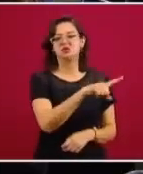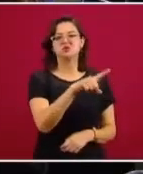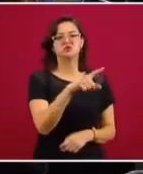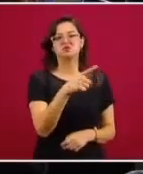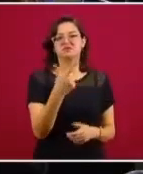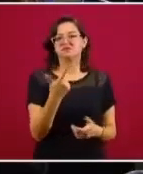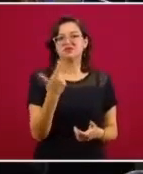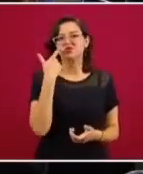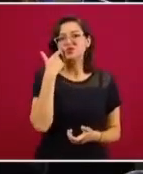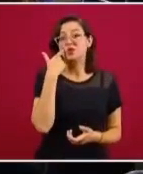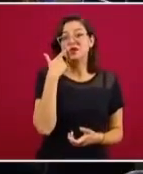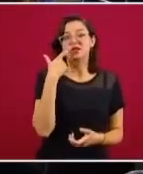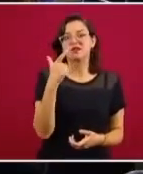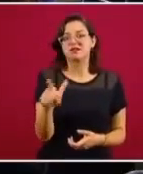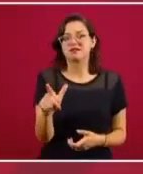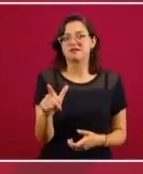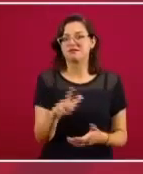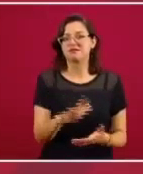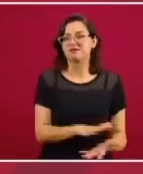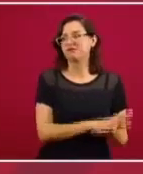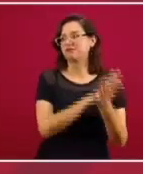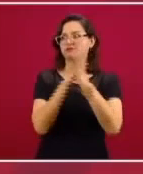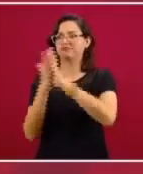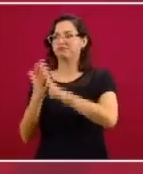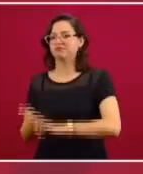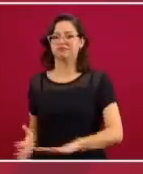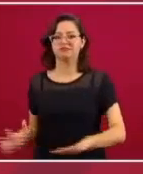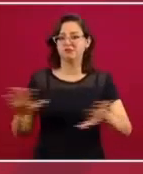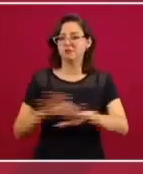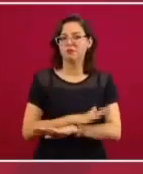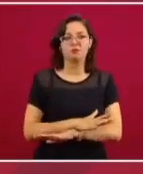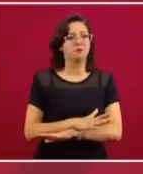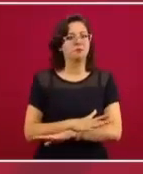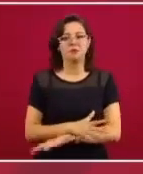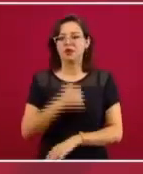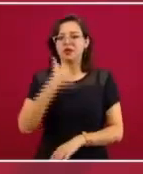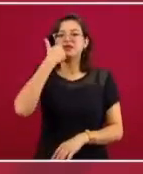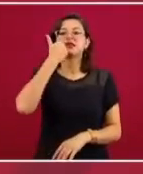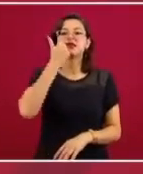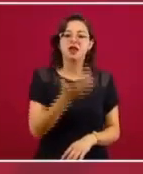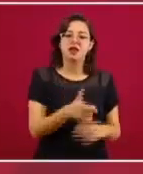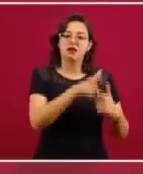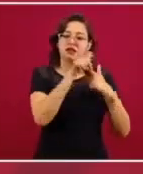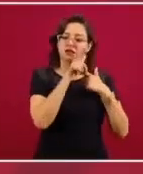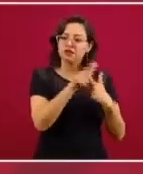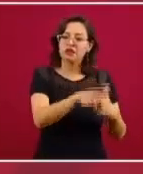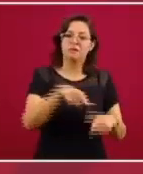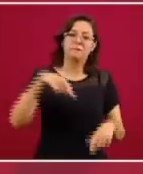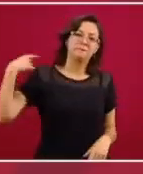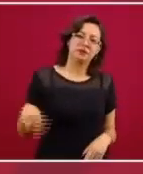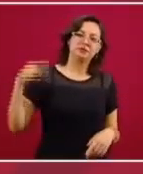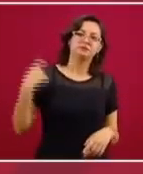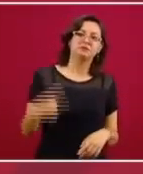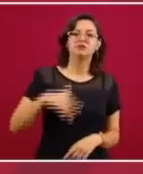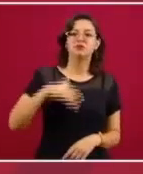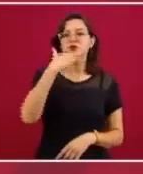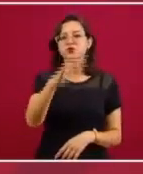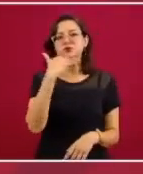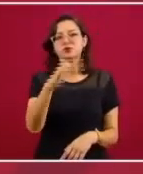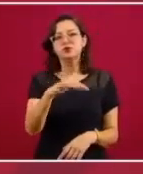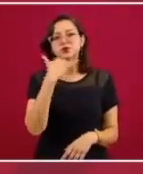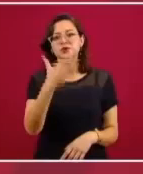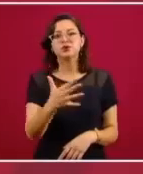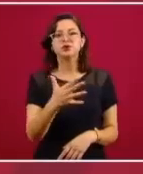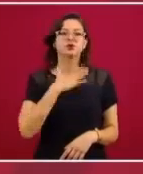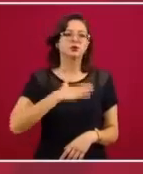que se lleve a cabo la transformación, los que quieren seguir manteniendo el régimen de corrupción,